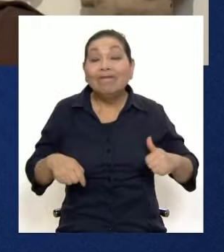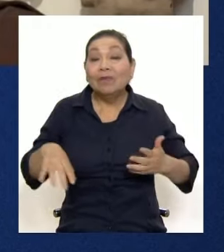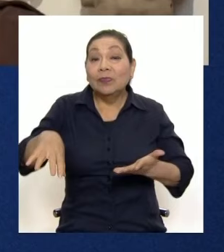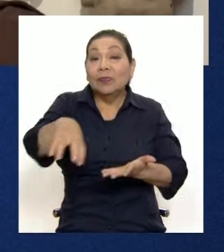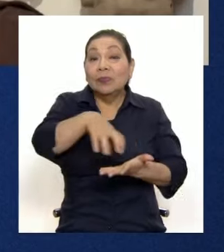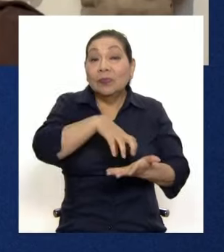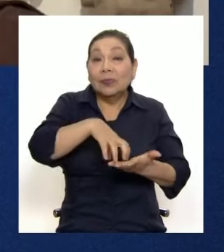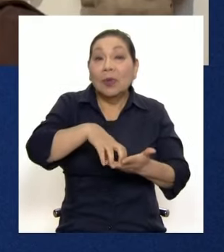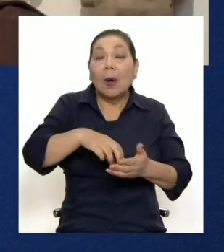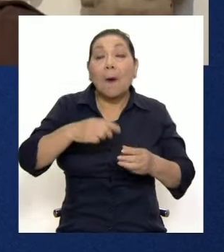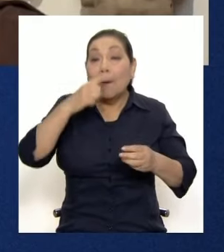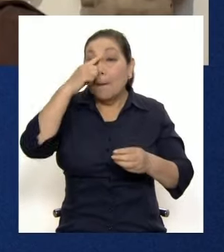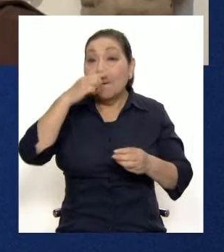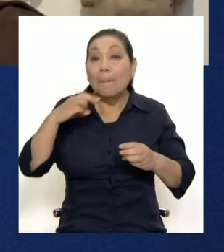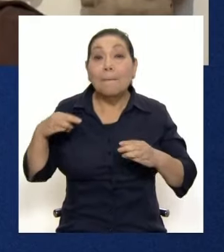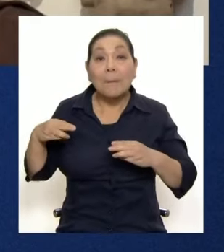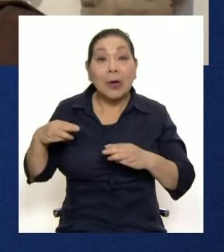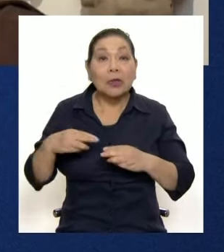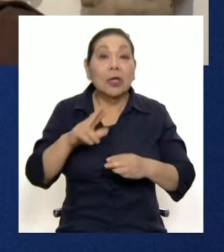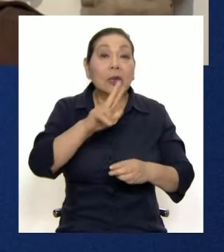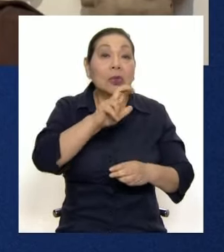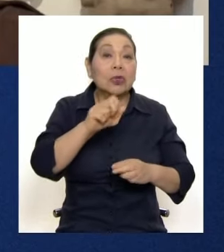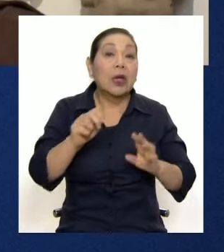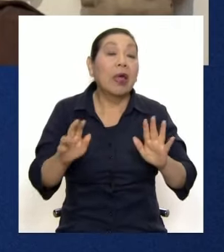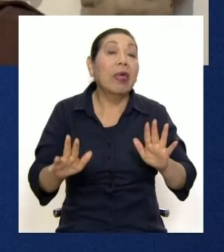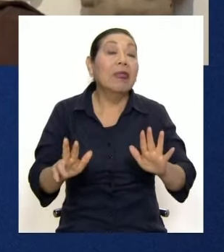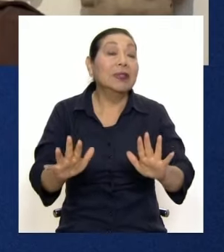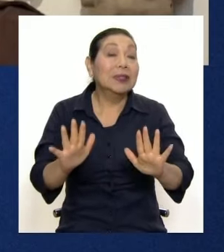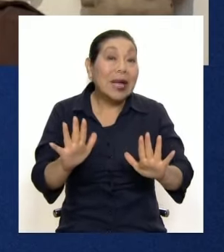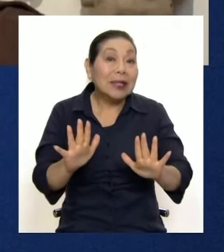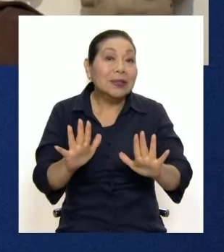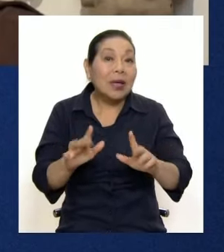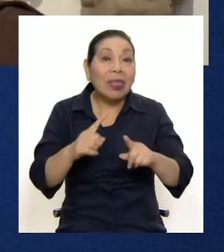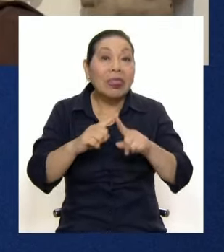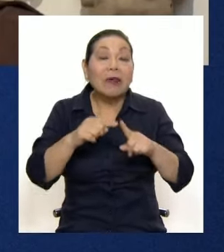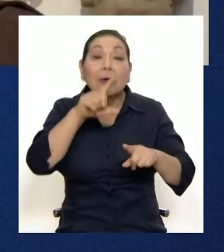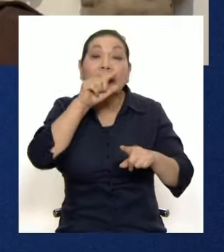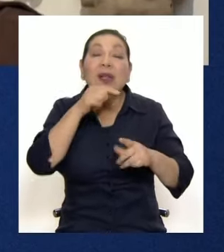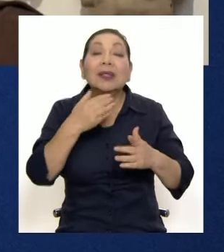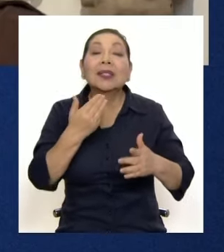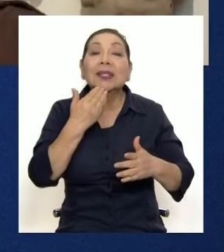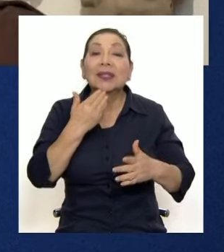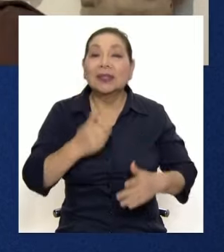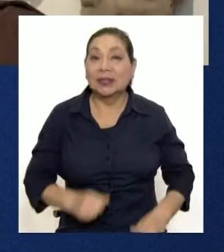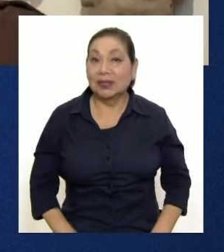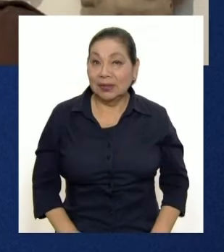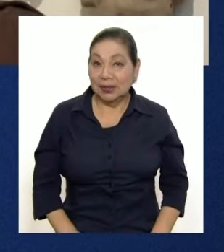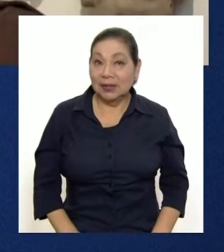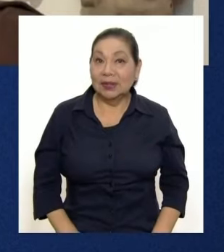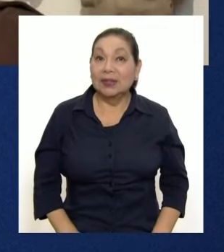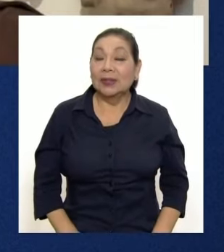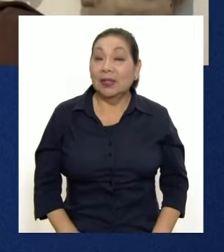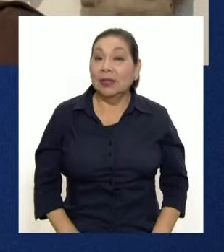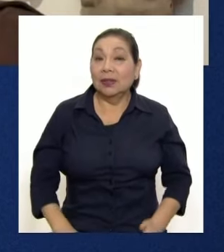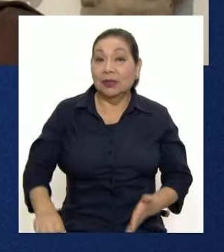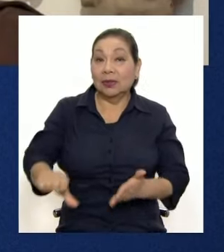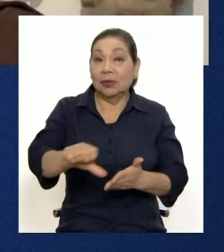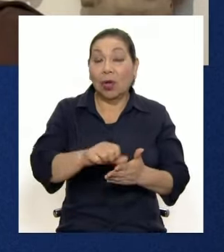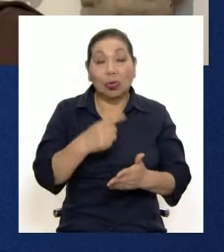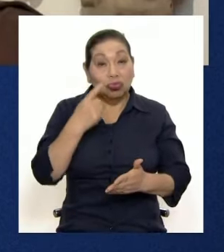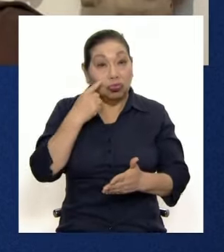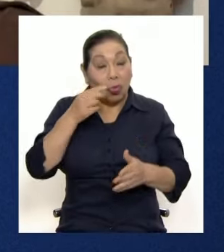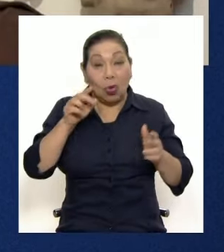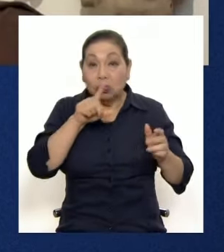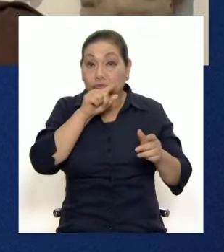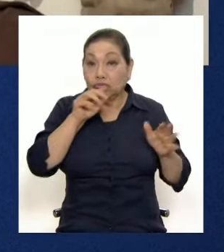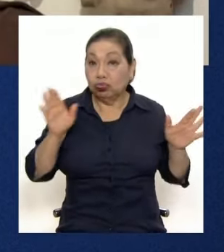pueblo de machupichu con 310 especies Y quién lo dice así es el centro de conocimiento de